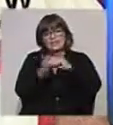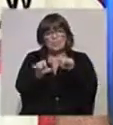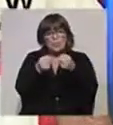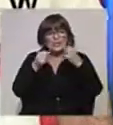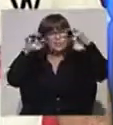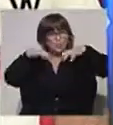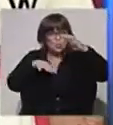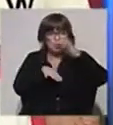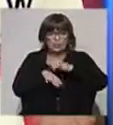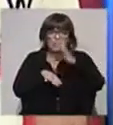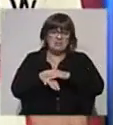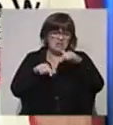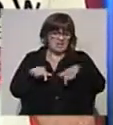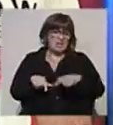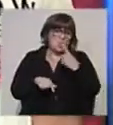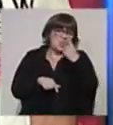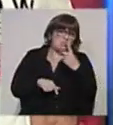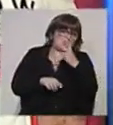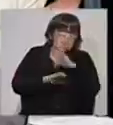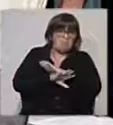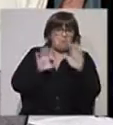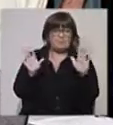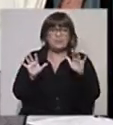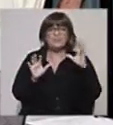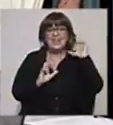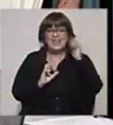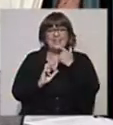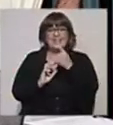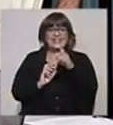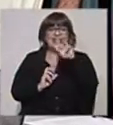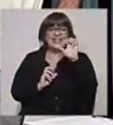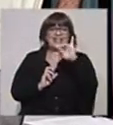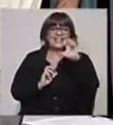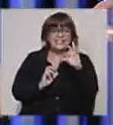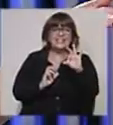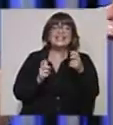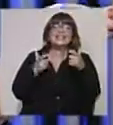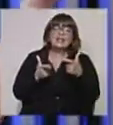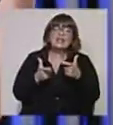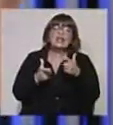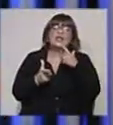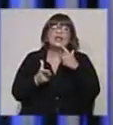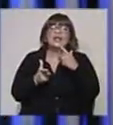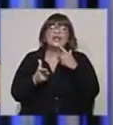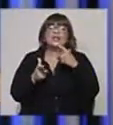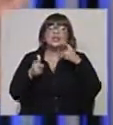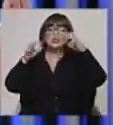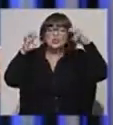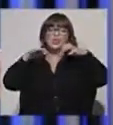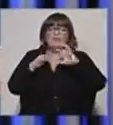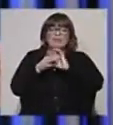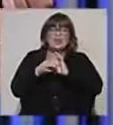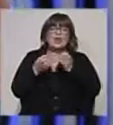creo que tuvimos una o dos, sí. Mucho, ¿no? Allá en la radio Andrés Reyes está deseando que llueva el miércoles porque juega Nacional contra Banfield